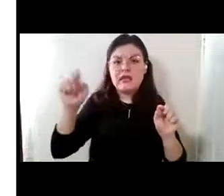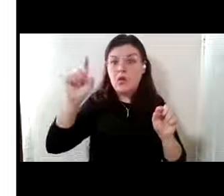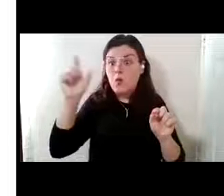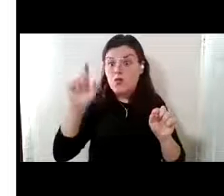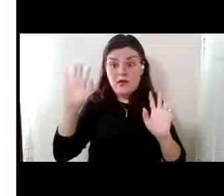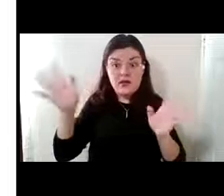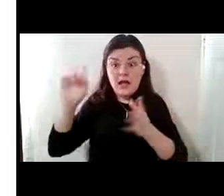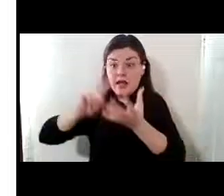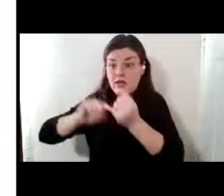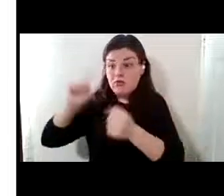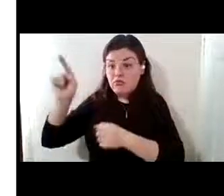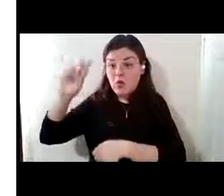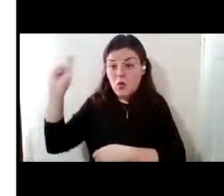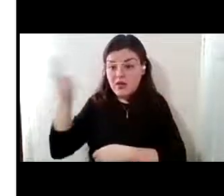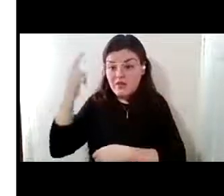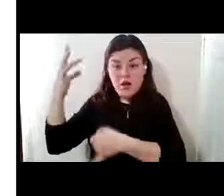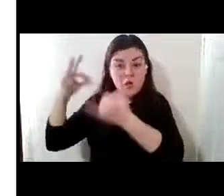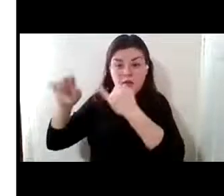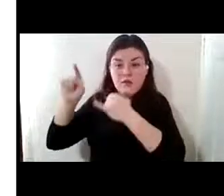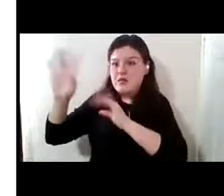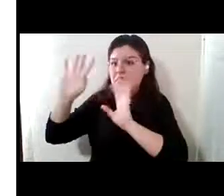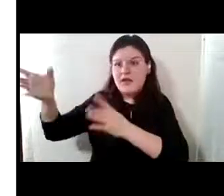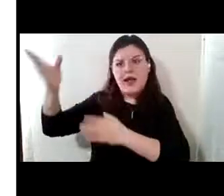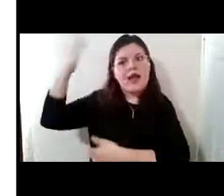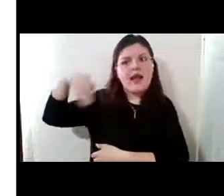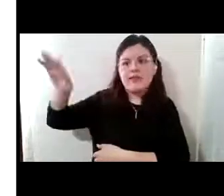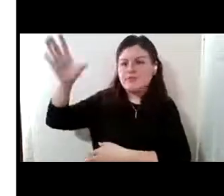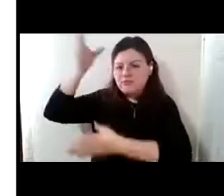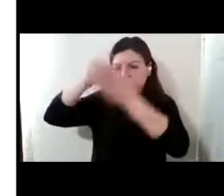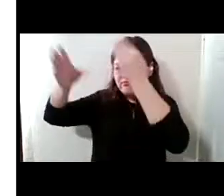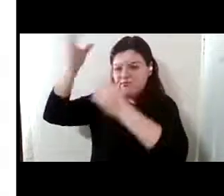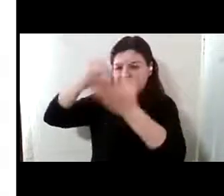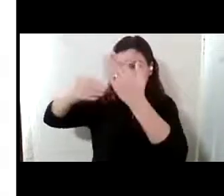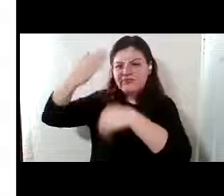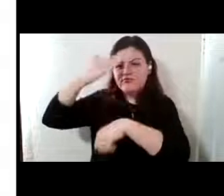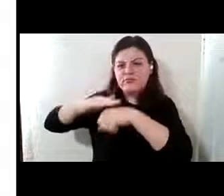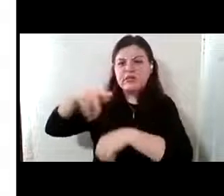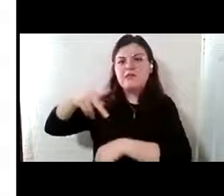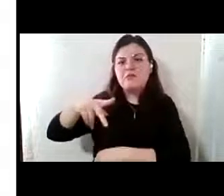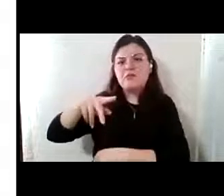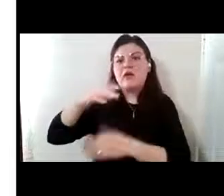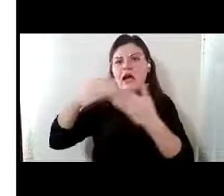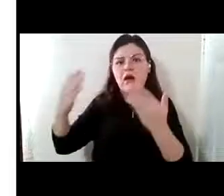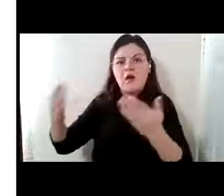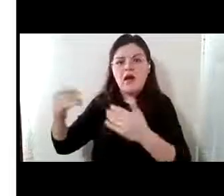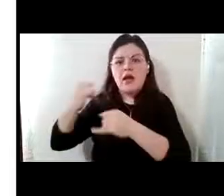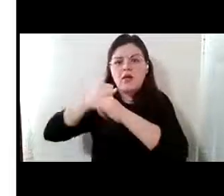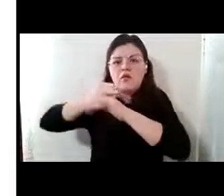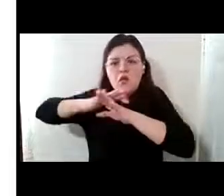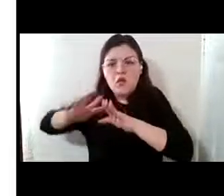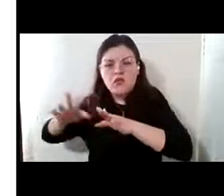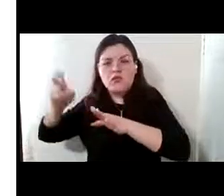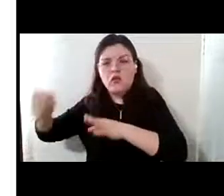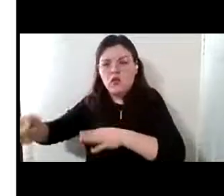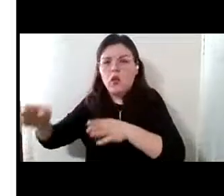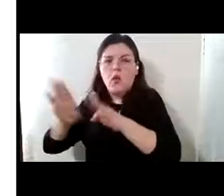tenemos aprendido o adherido. Y luego ya viene toda esta parte de la información. Vemos cómo en la universidad ya aprendemos de otras